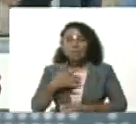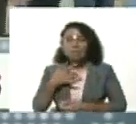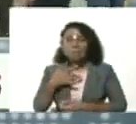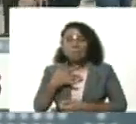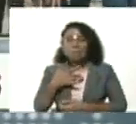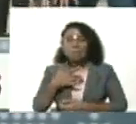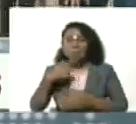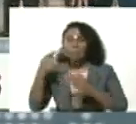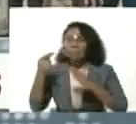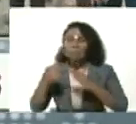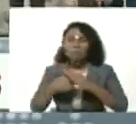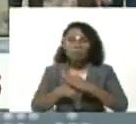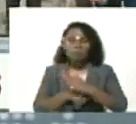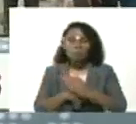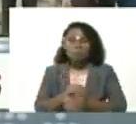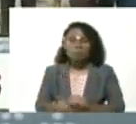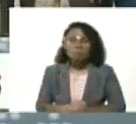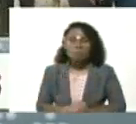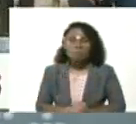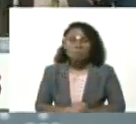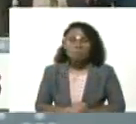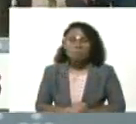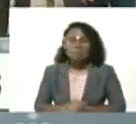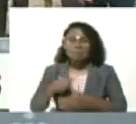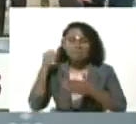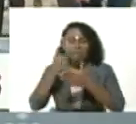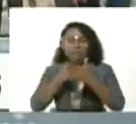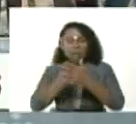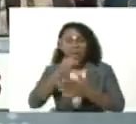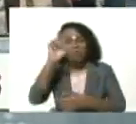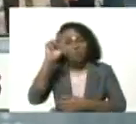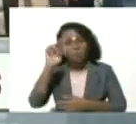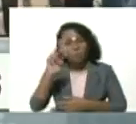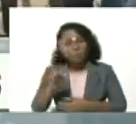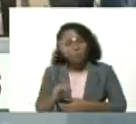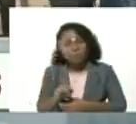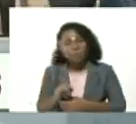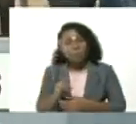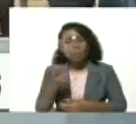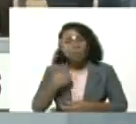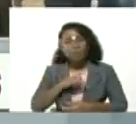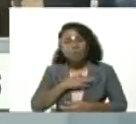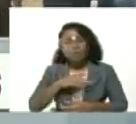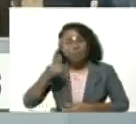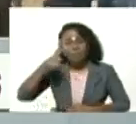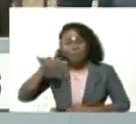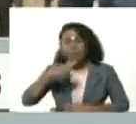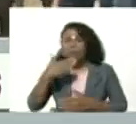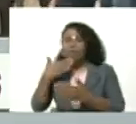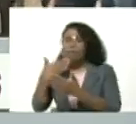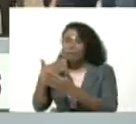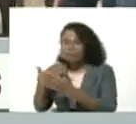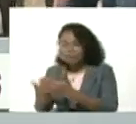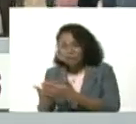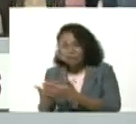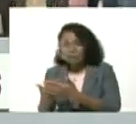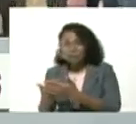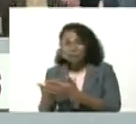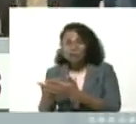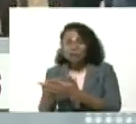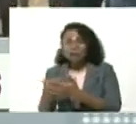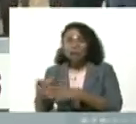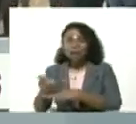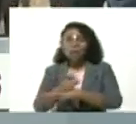profundos de la batalla que damos diariamente por nuestro pueblo. Muchas gracias a